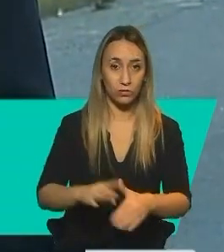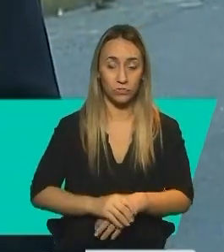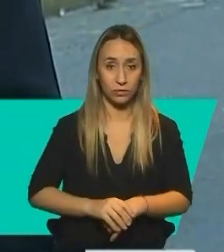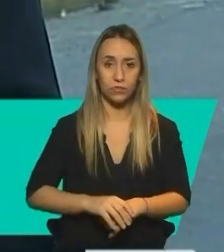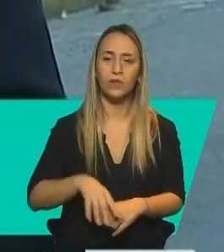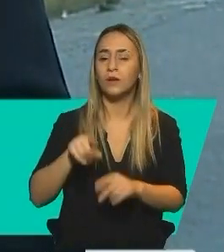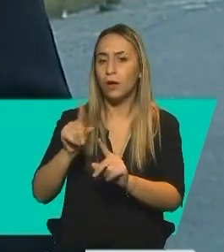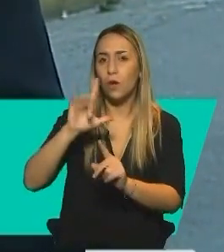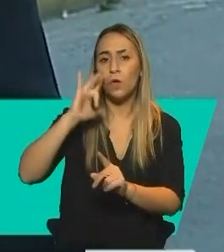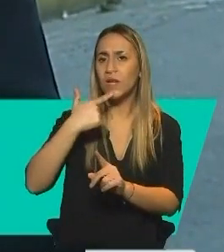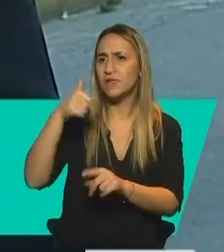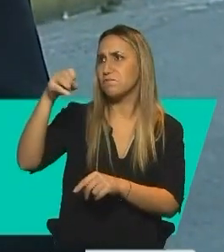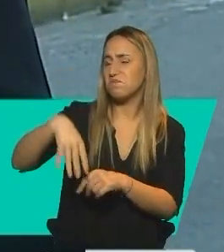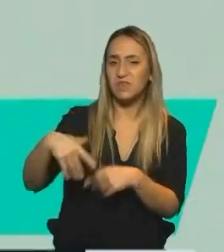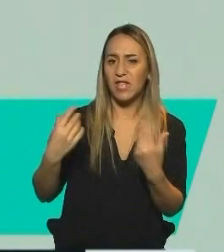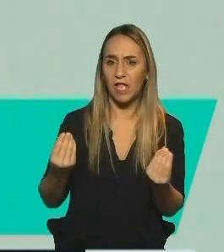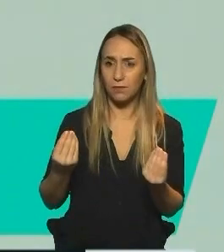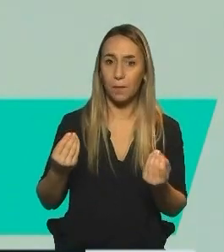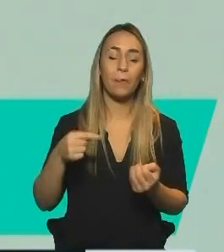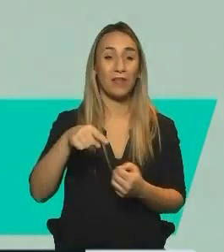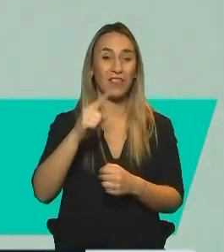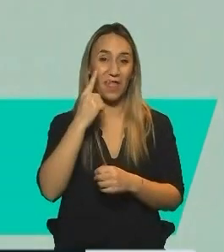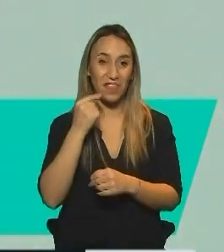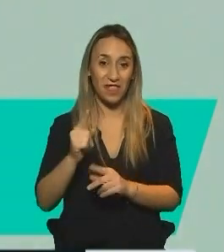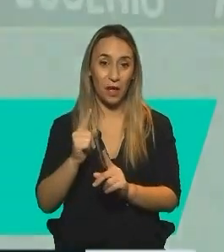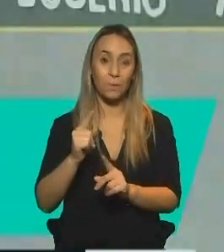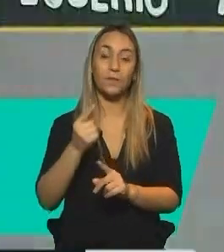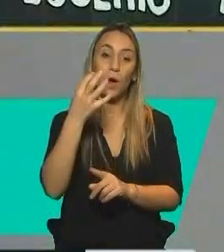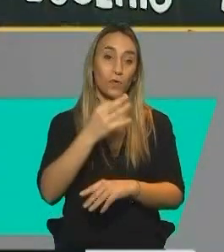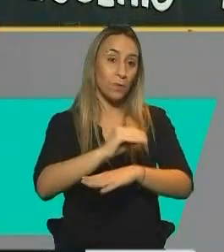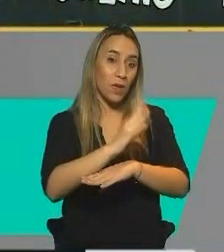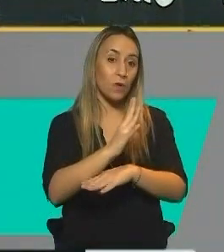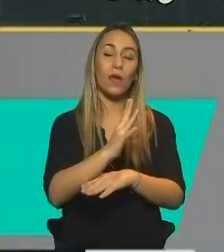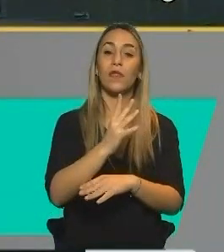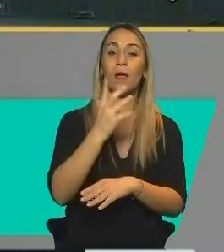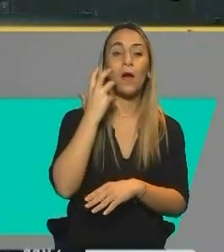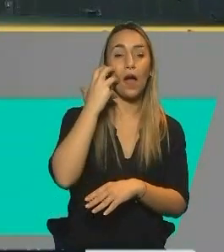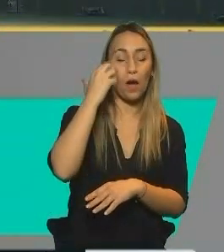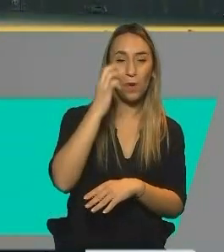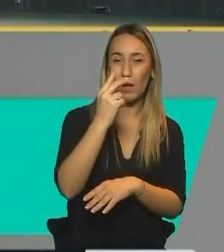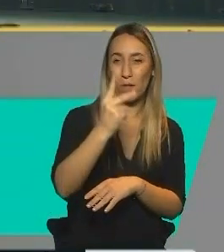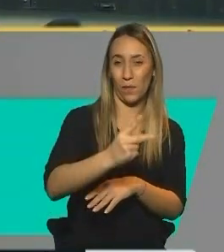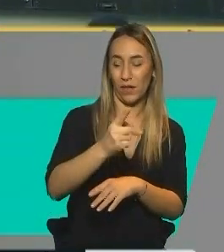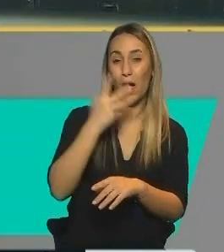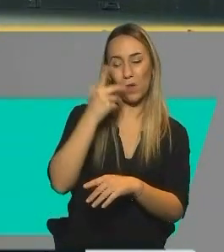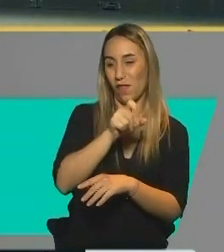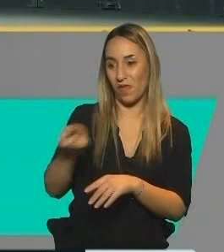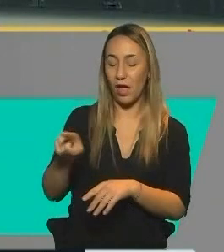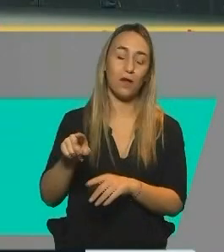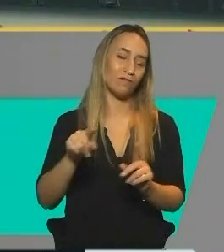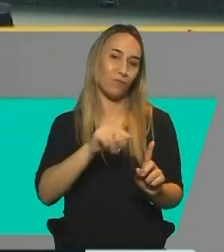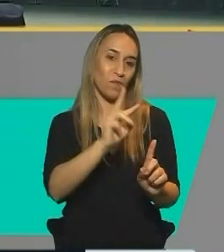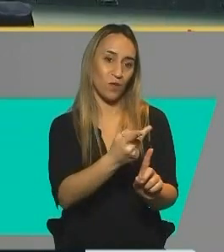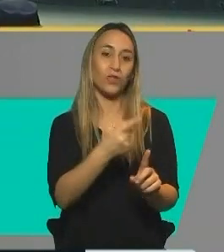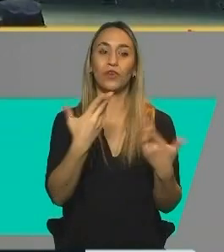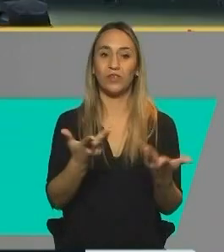ese día, esa mañana? Esa madrugada había fallecido mi bisabuelo, el abuelo de él, y vino con dos primos